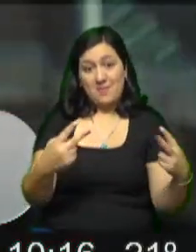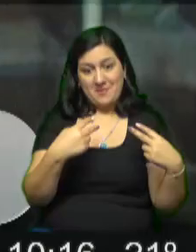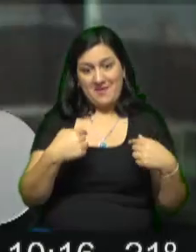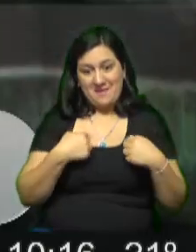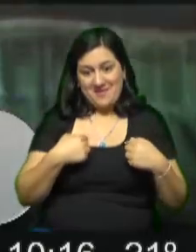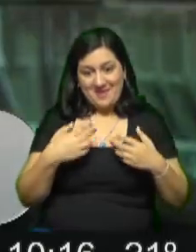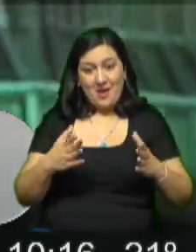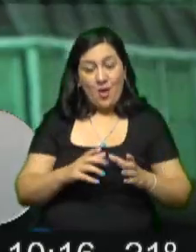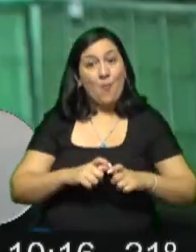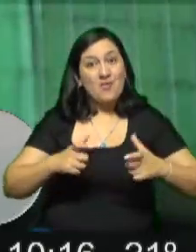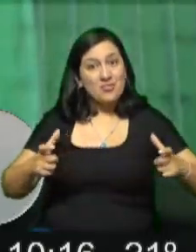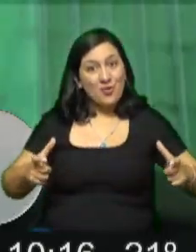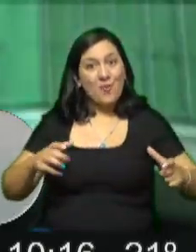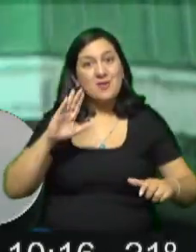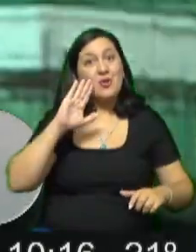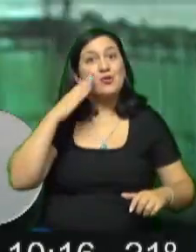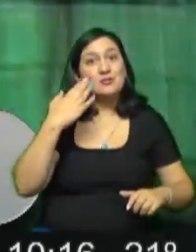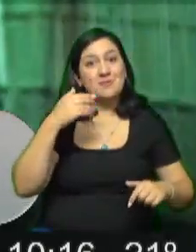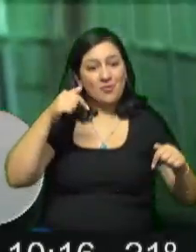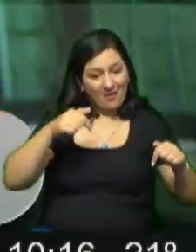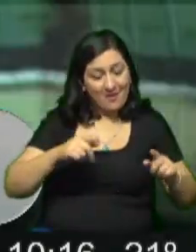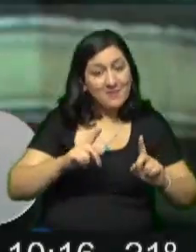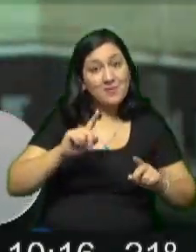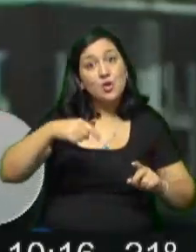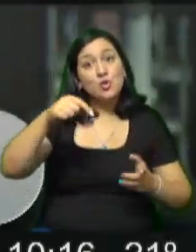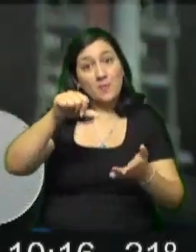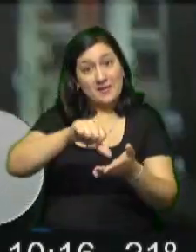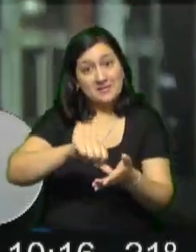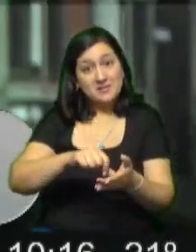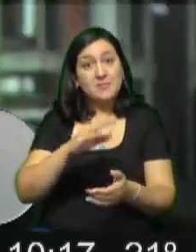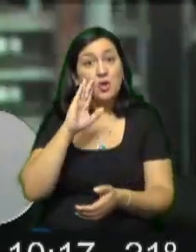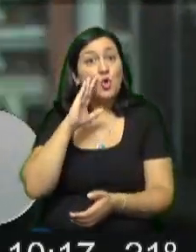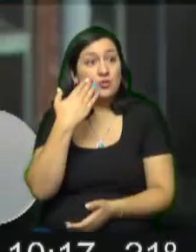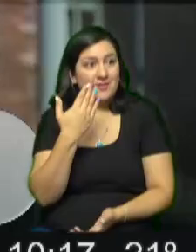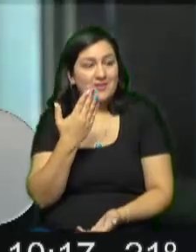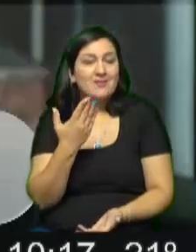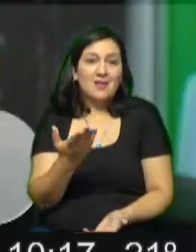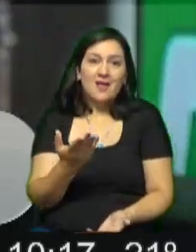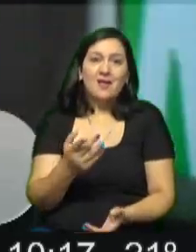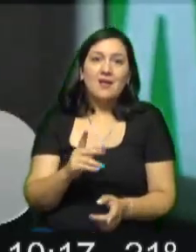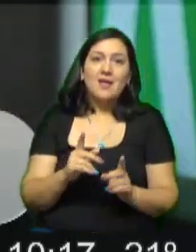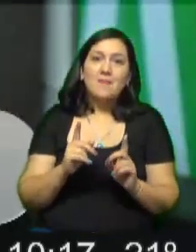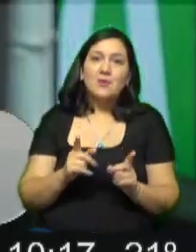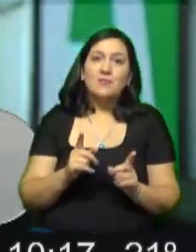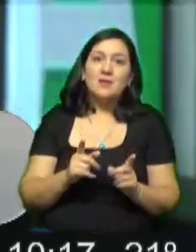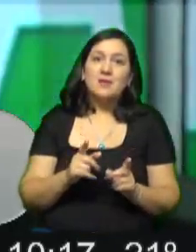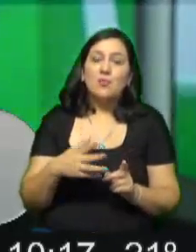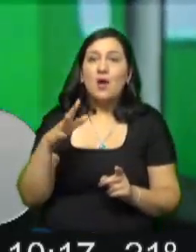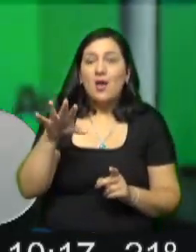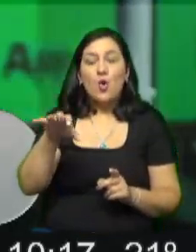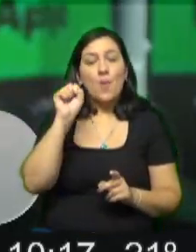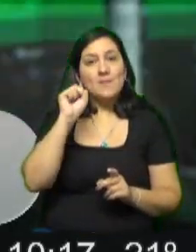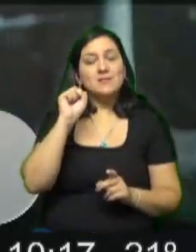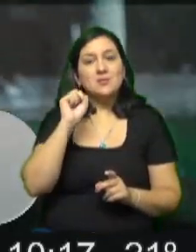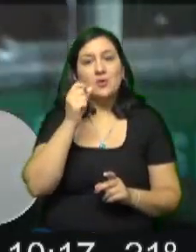mi trabajo y mi reconocimiento acá y en otros lados también. Por un lado eso. Pero también por la comprensión, yo creo,